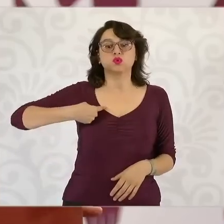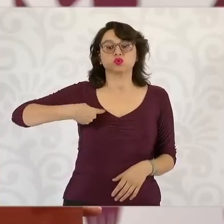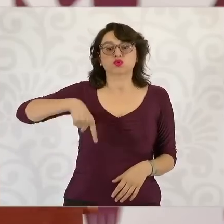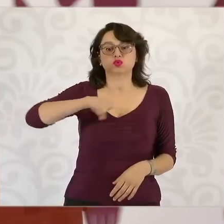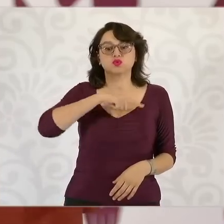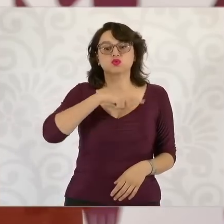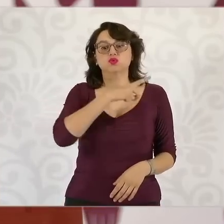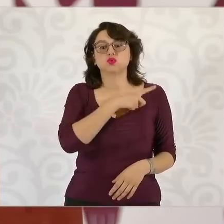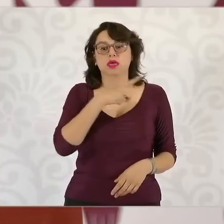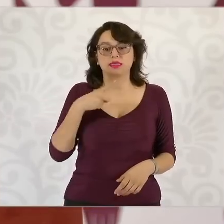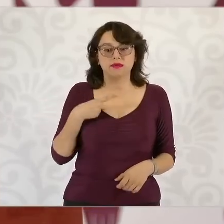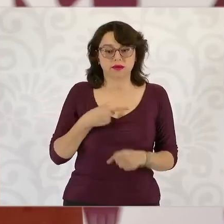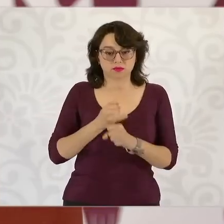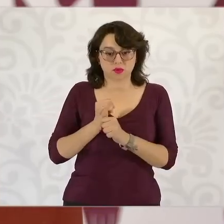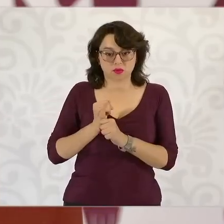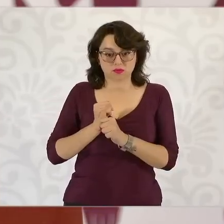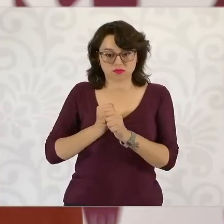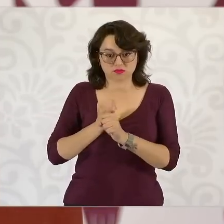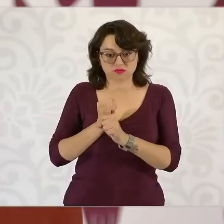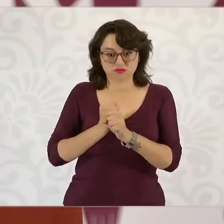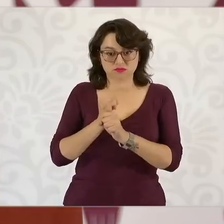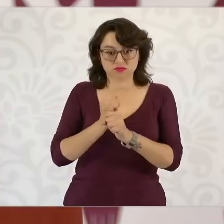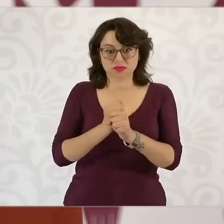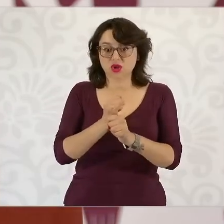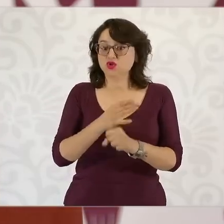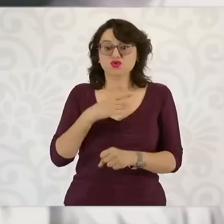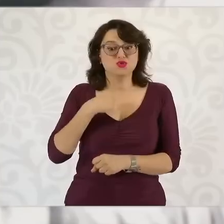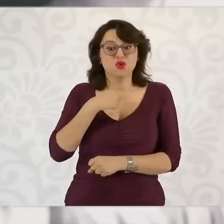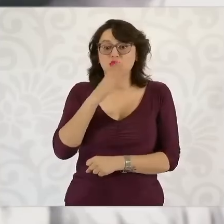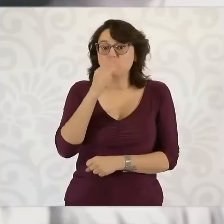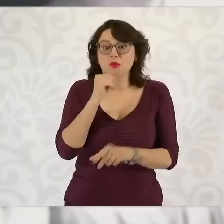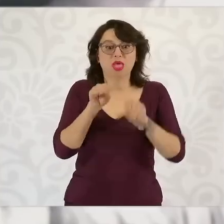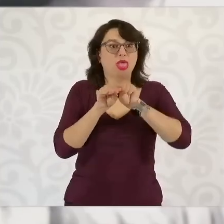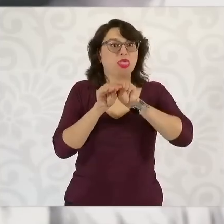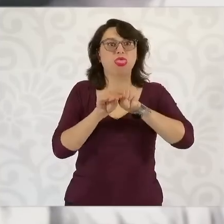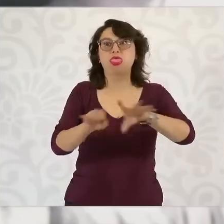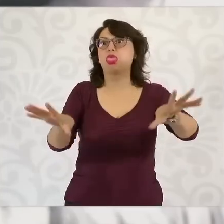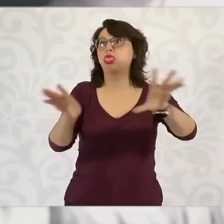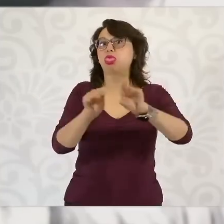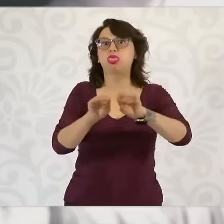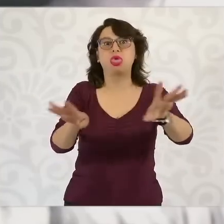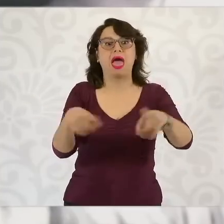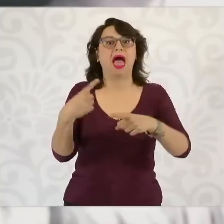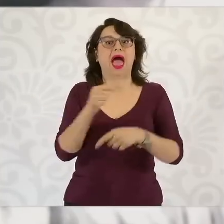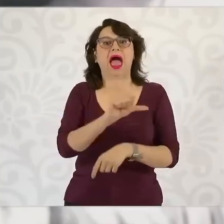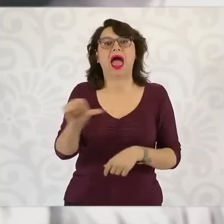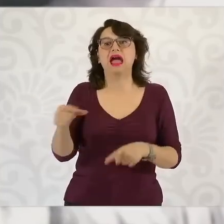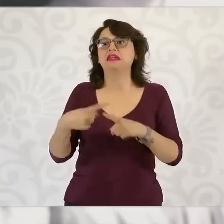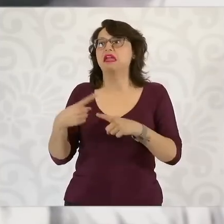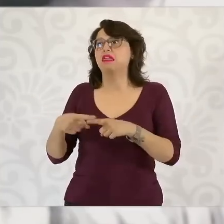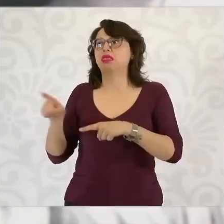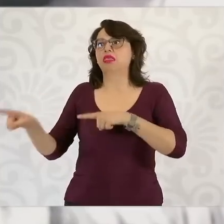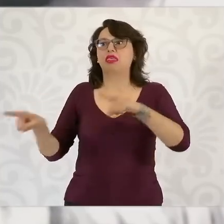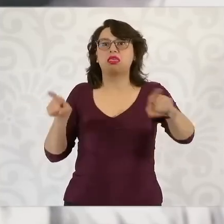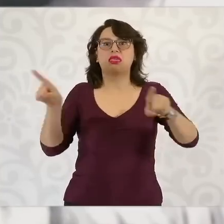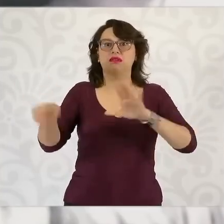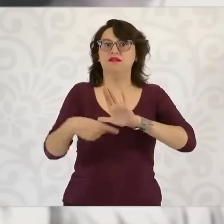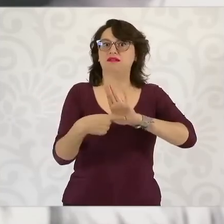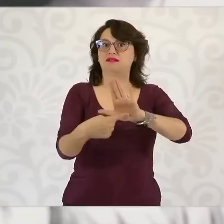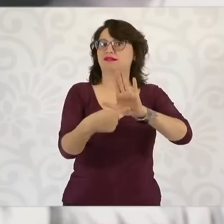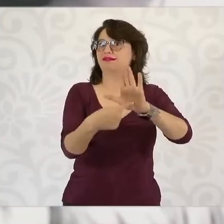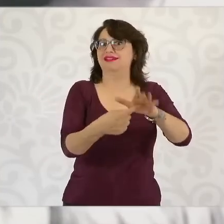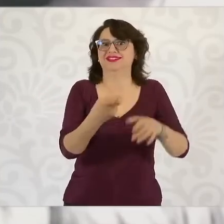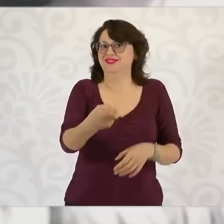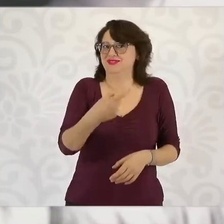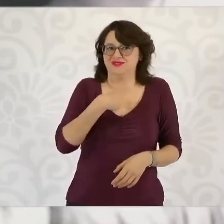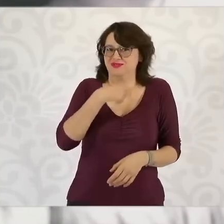las investigaciones tienen que guardarse bajo secrecía. ¿Por qué? Porque antes de hacer una acusación pública frente a una autoridad